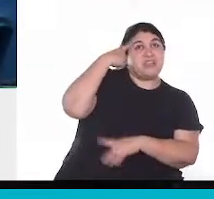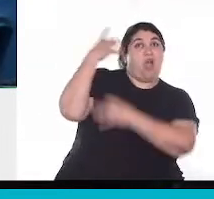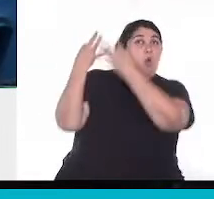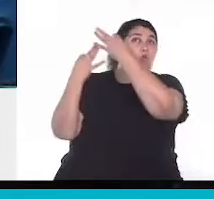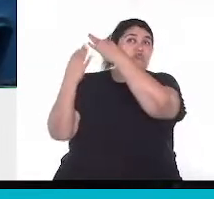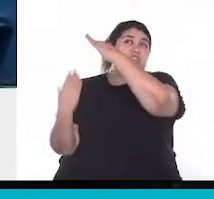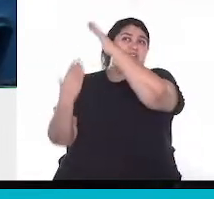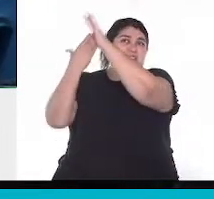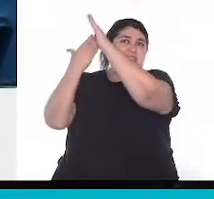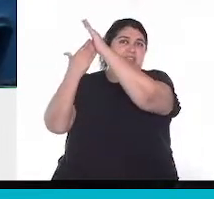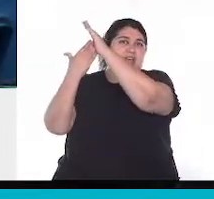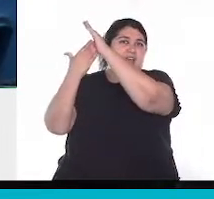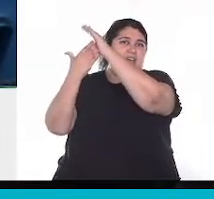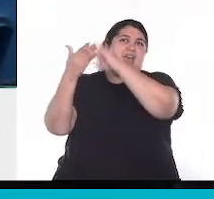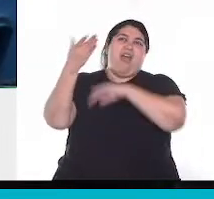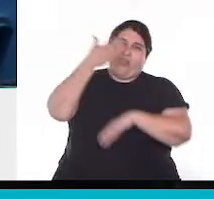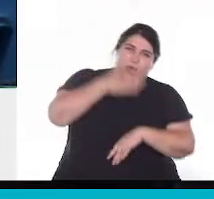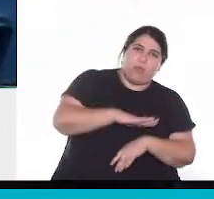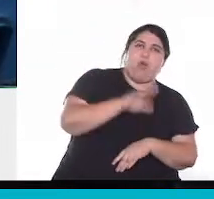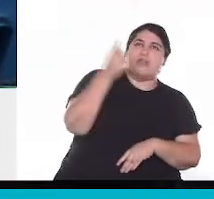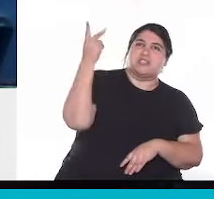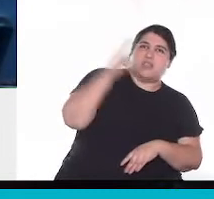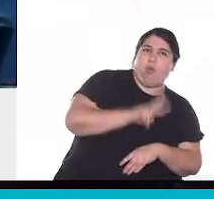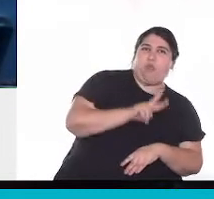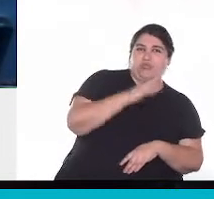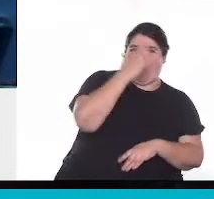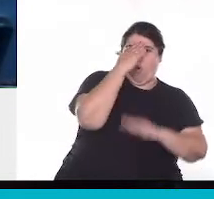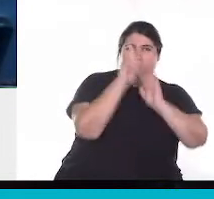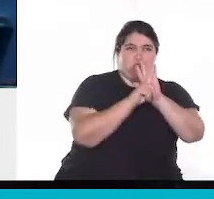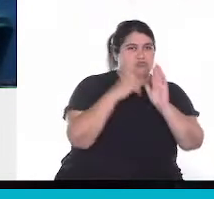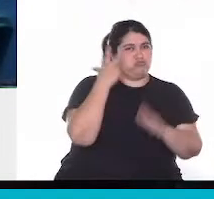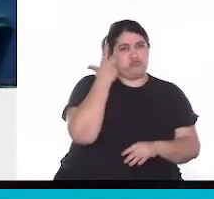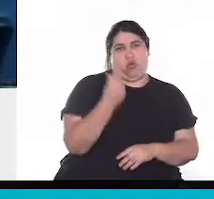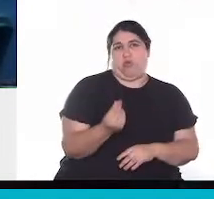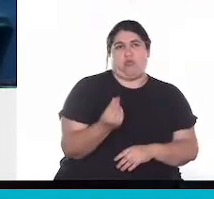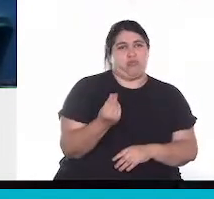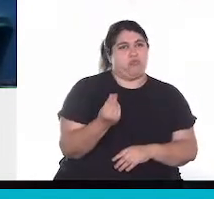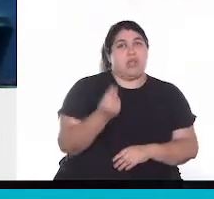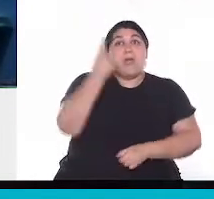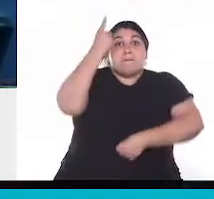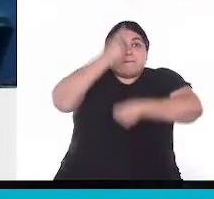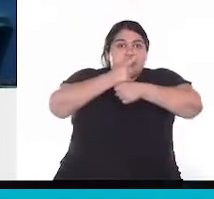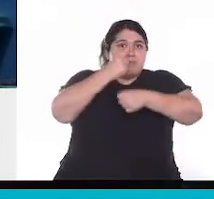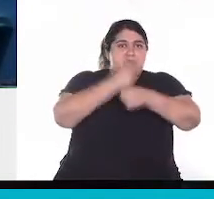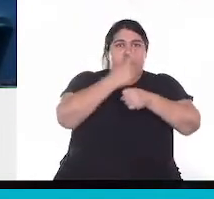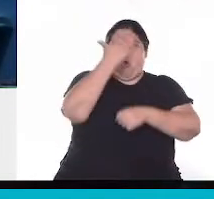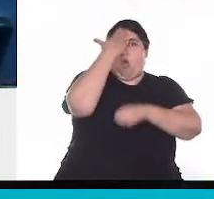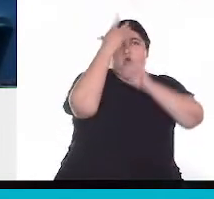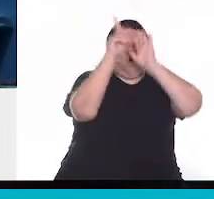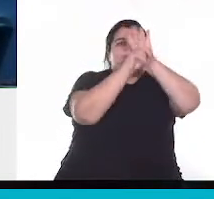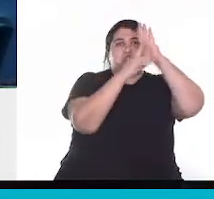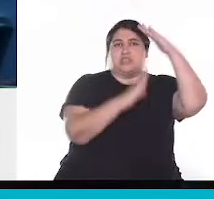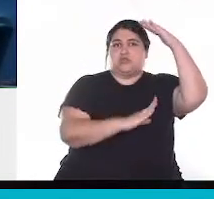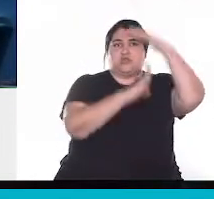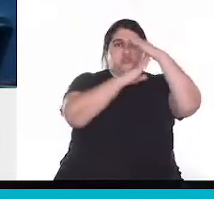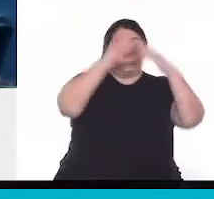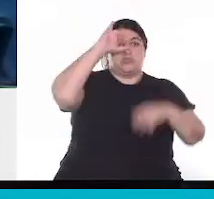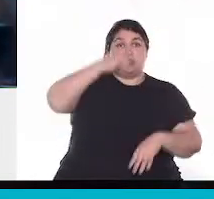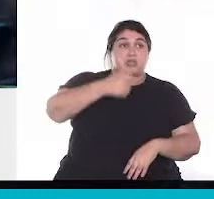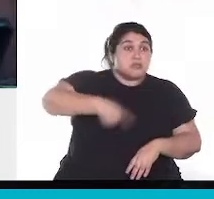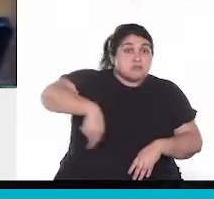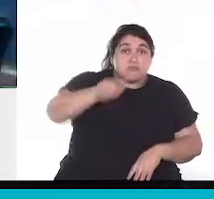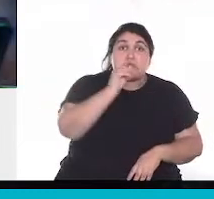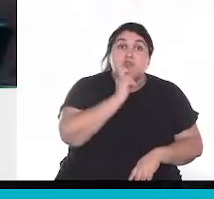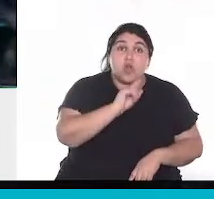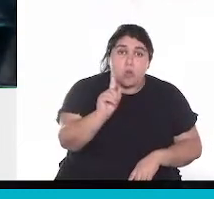justicia. La supremacía en el orden jurídico es la Constitución. Y si no nos gusta la Constitución,